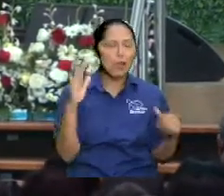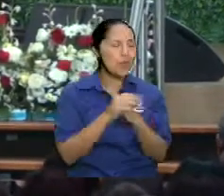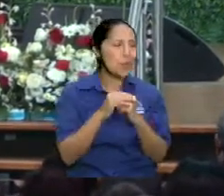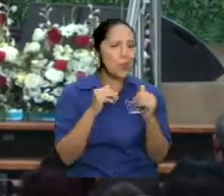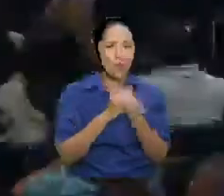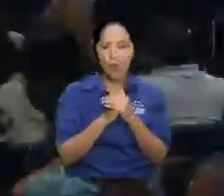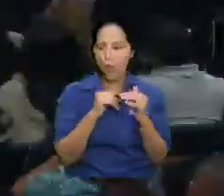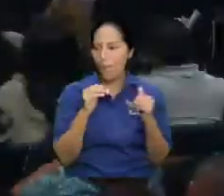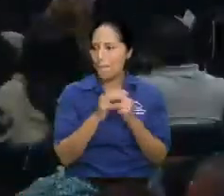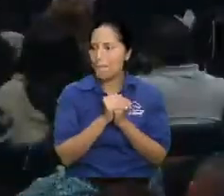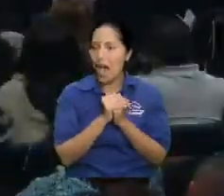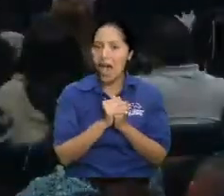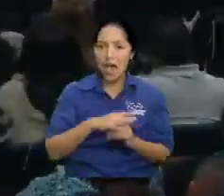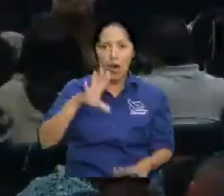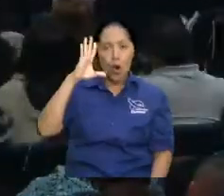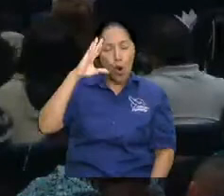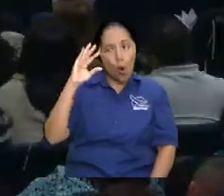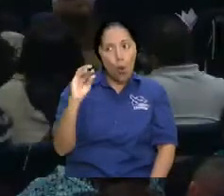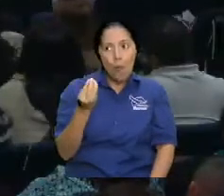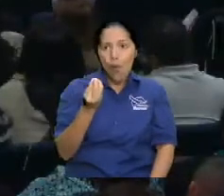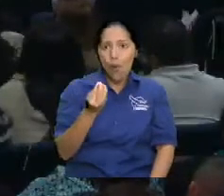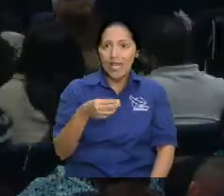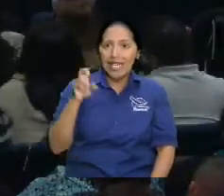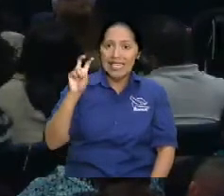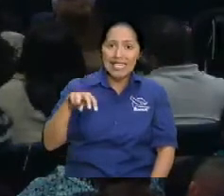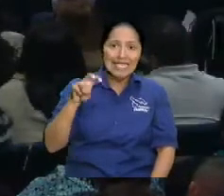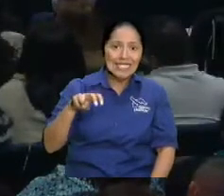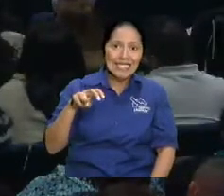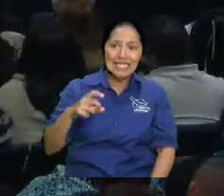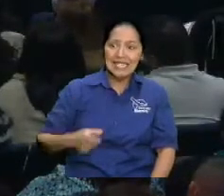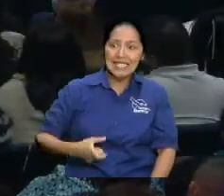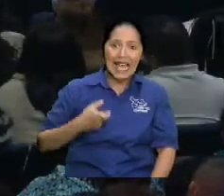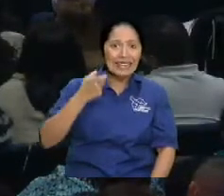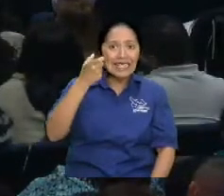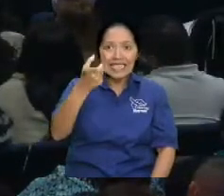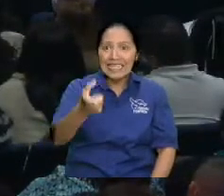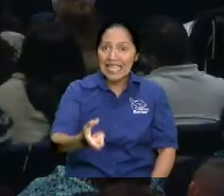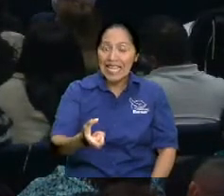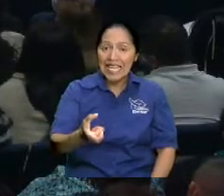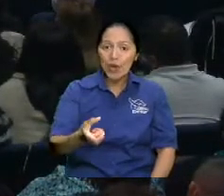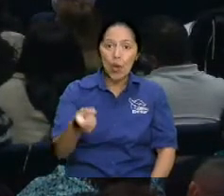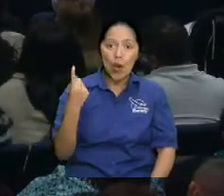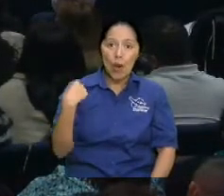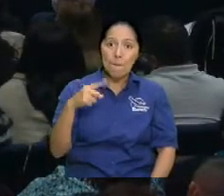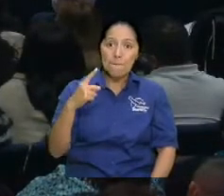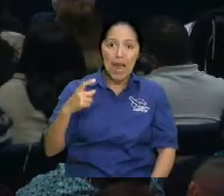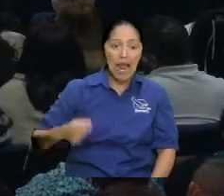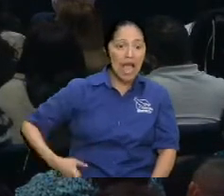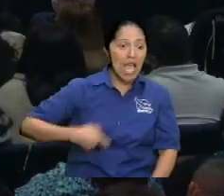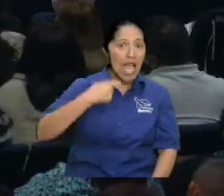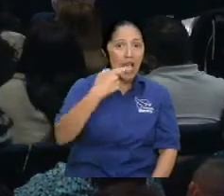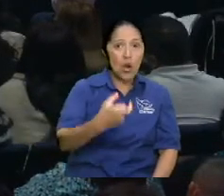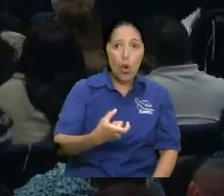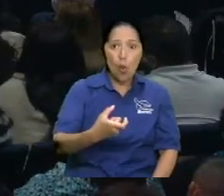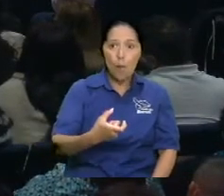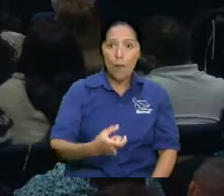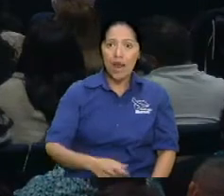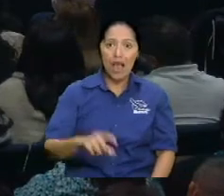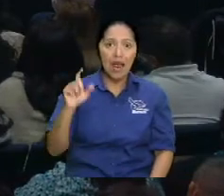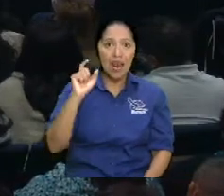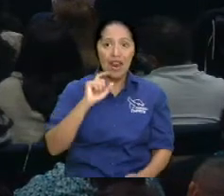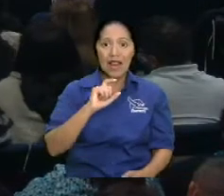yo no sé qué hacer, hermano. Y allá están hablando que la Tercera Guerra Mundial, a mí que me importa, solo con que pudiera tener a mis